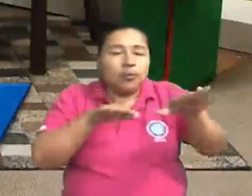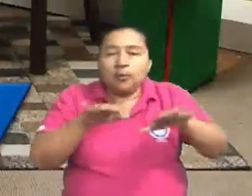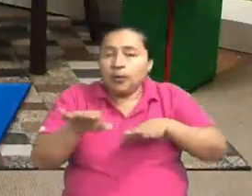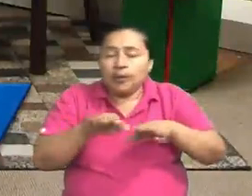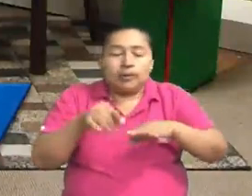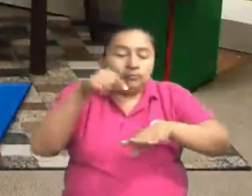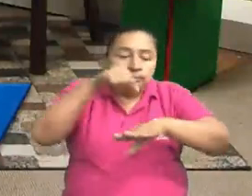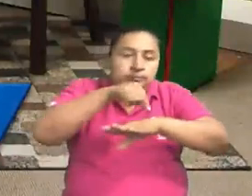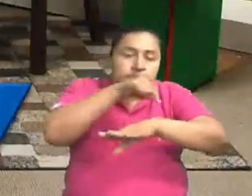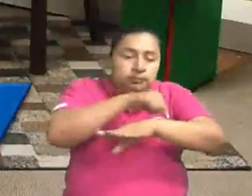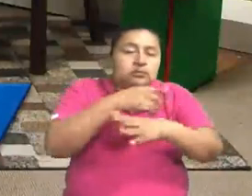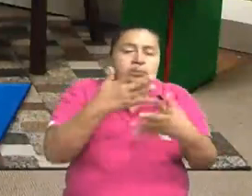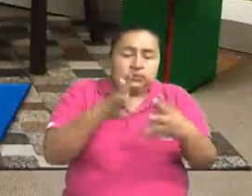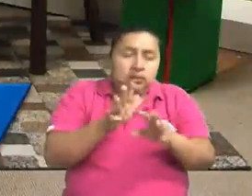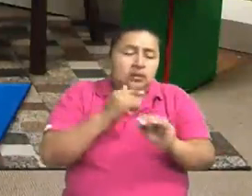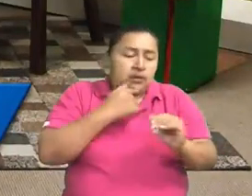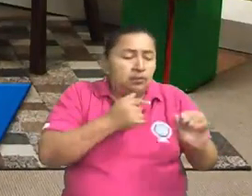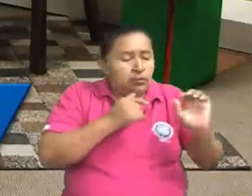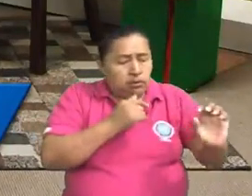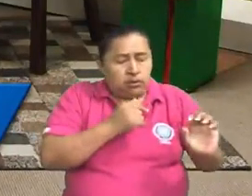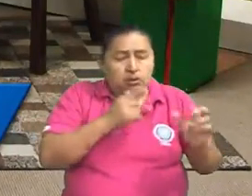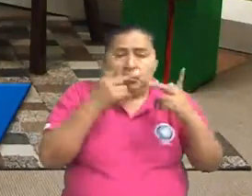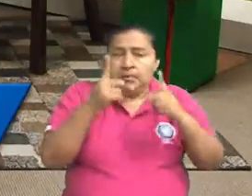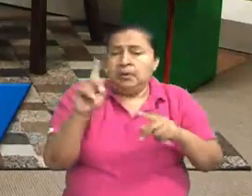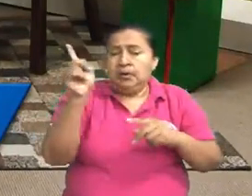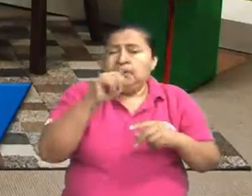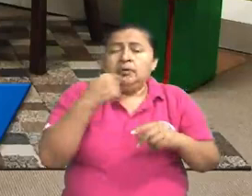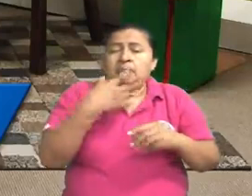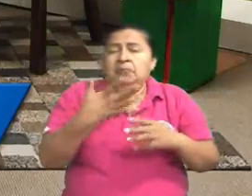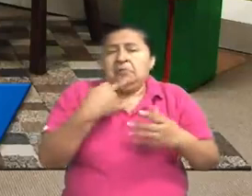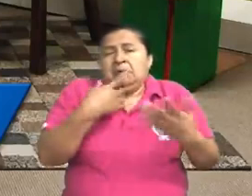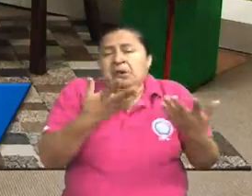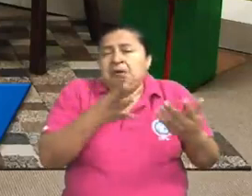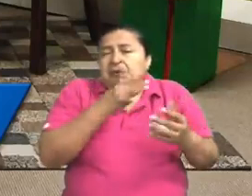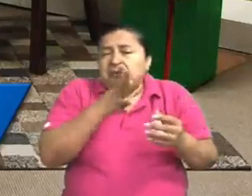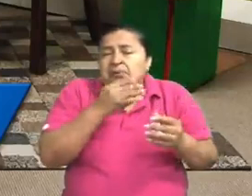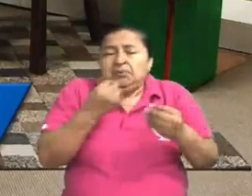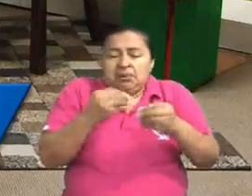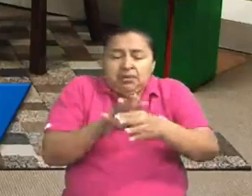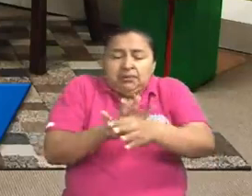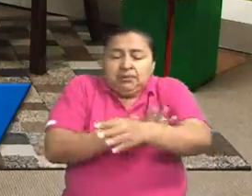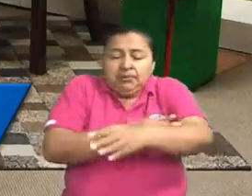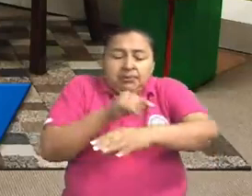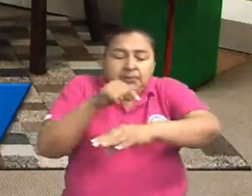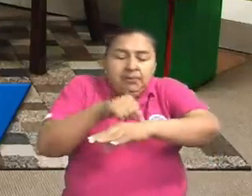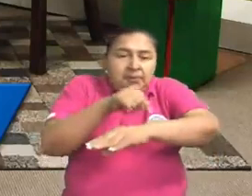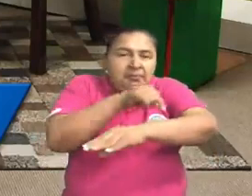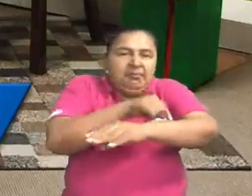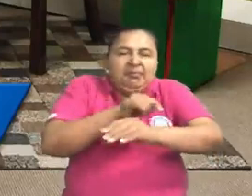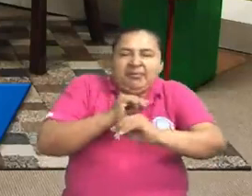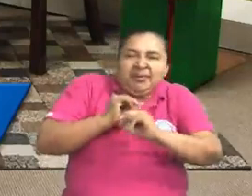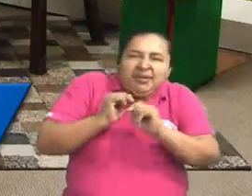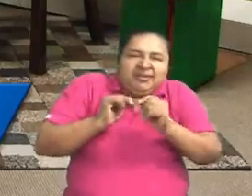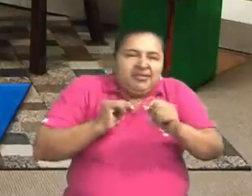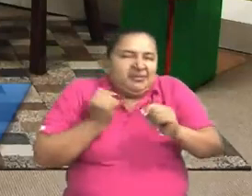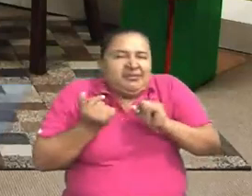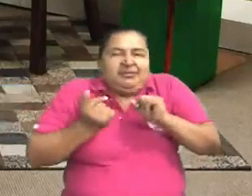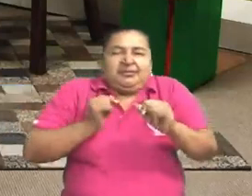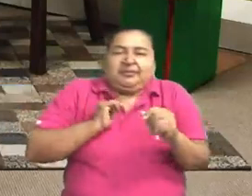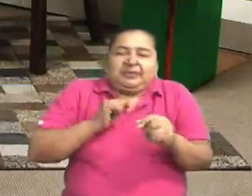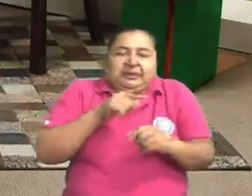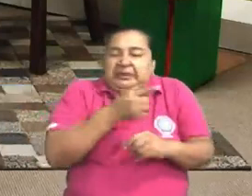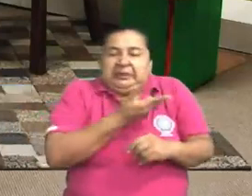puede usar en niños, pues, pero que no es indicado porque los niños son muy sensibles a los pinchazos de la aguja y son